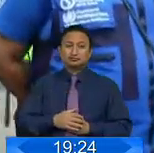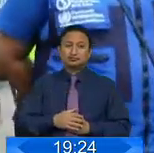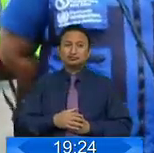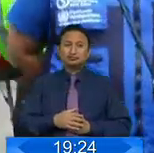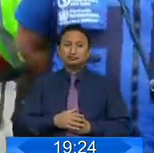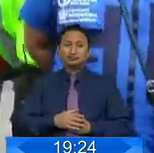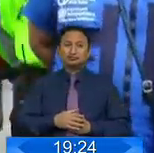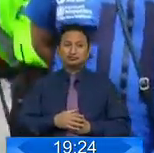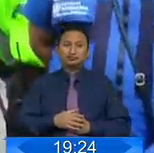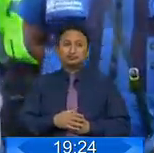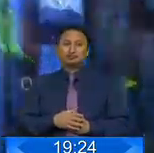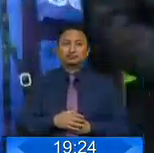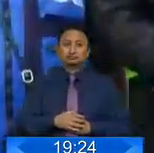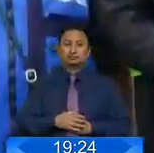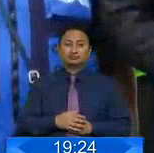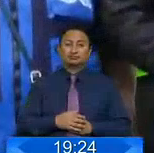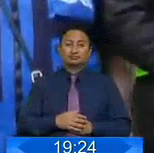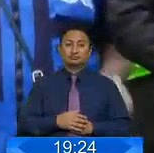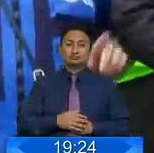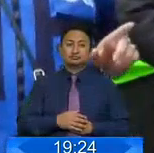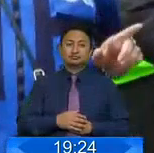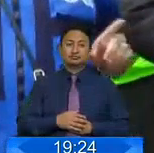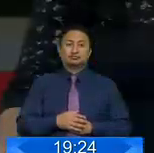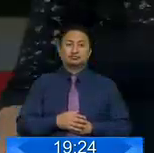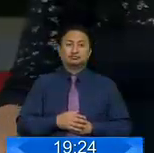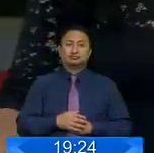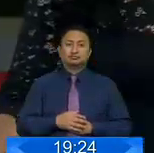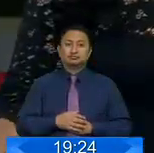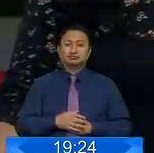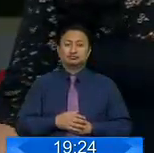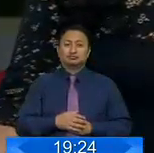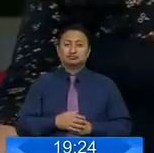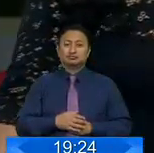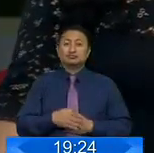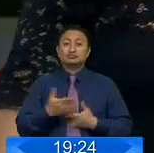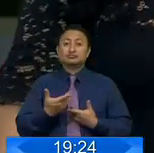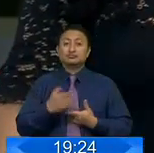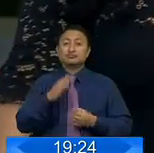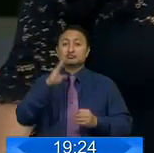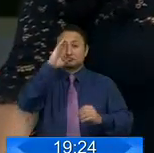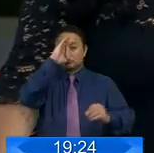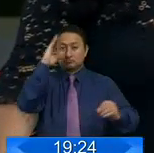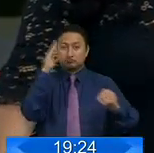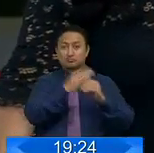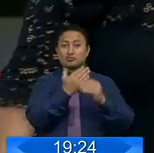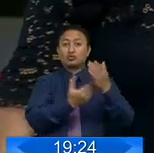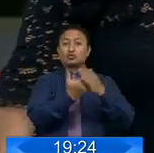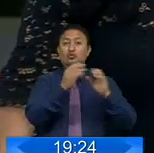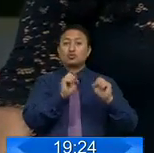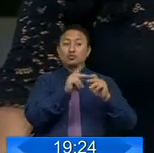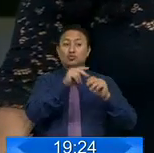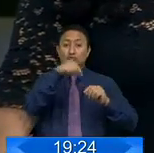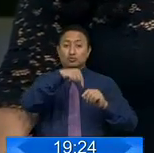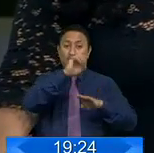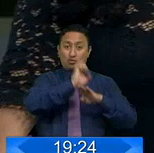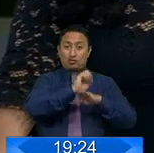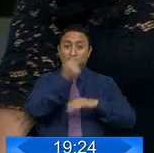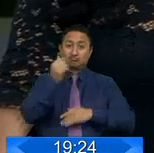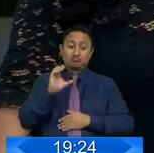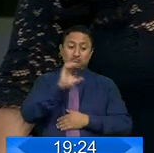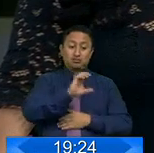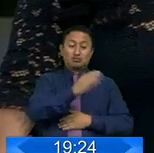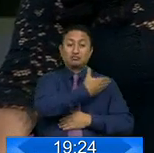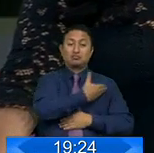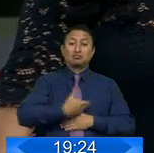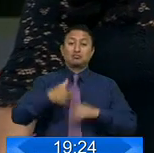imágenes de José Cedeño, desde Rumichaca, informa Miriam Enríquez. Con el objetivo de explorar nuevas oportunidades de inversión en el país, el presidente Lenín Moreno